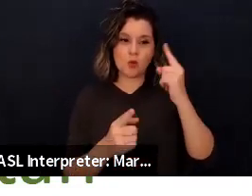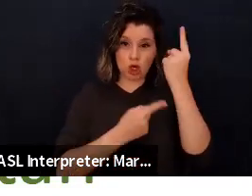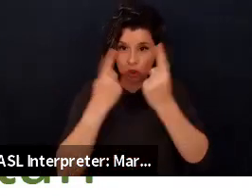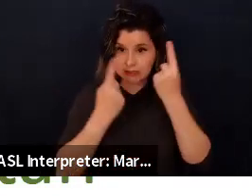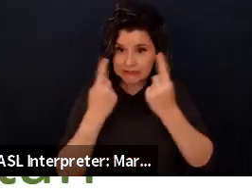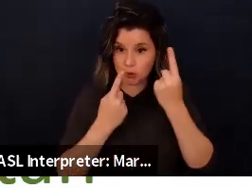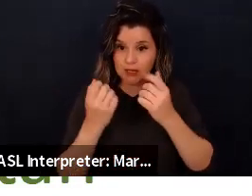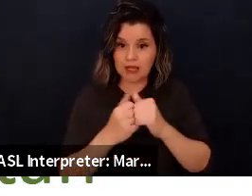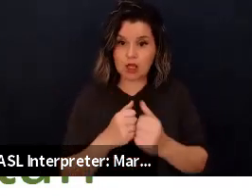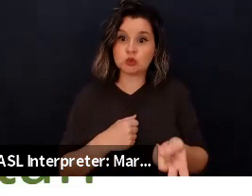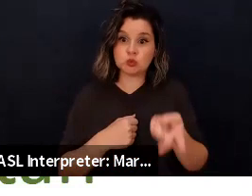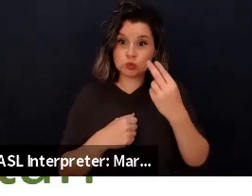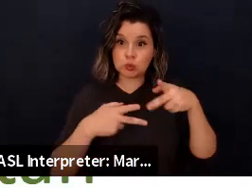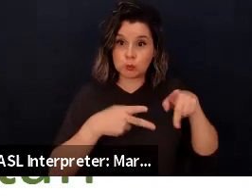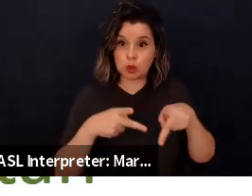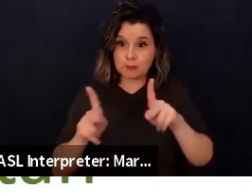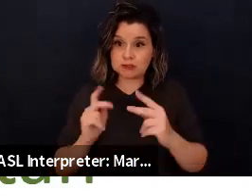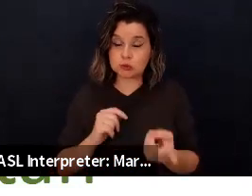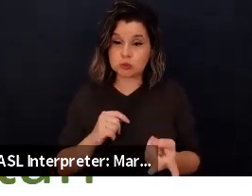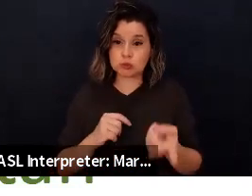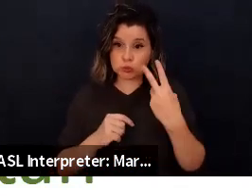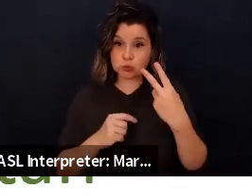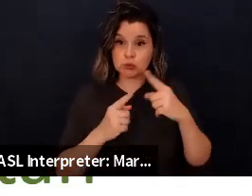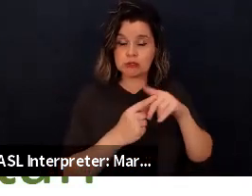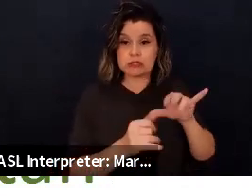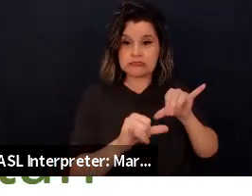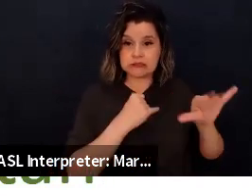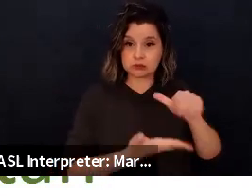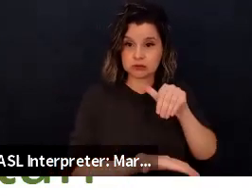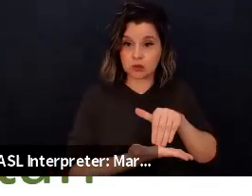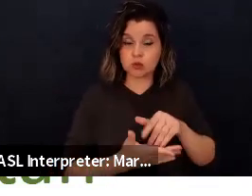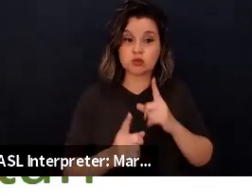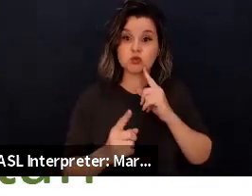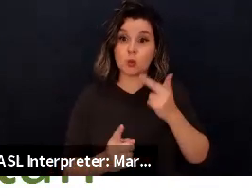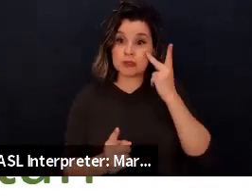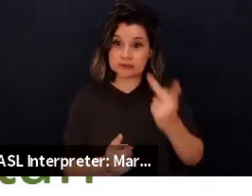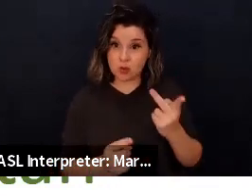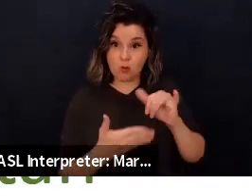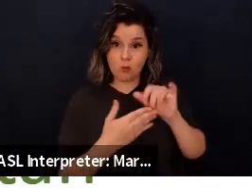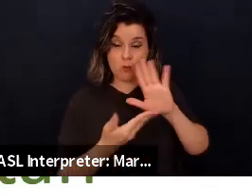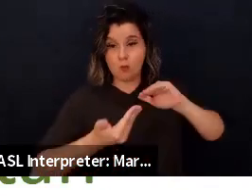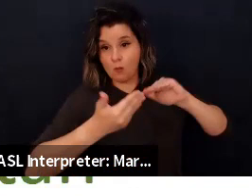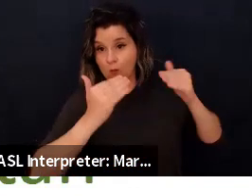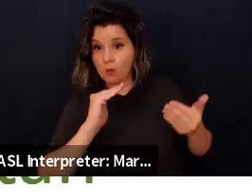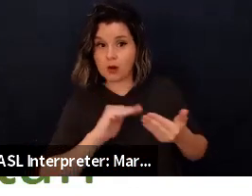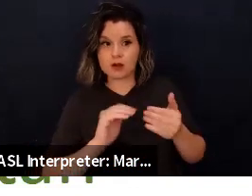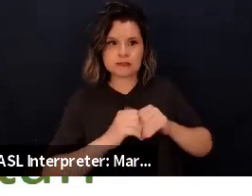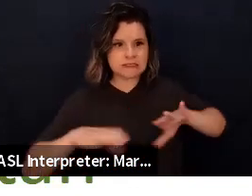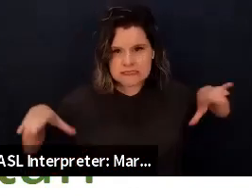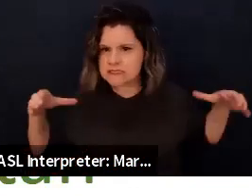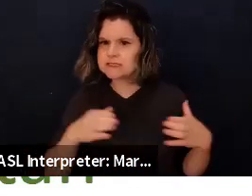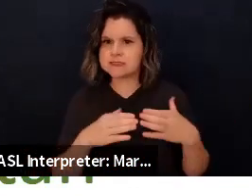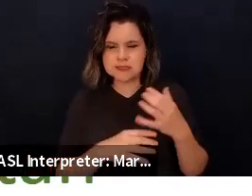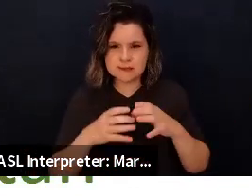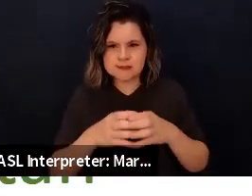considerando 2 permisos para 2 de estos centros de detención. Y lo que vimos es que la comunidad organizó